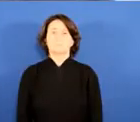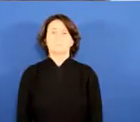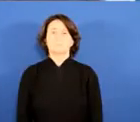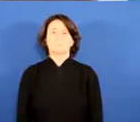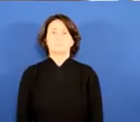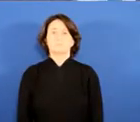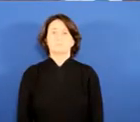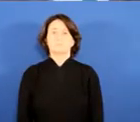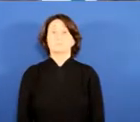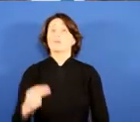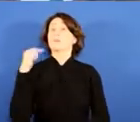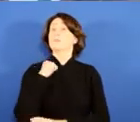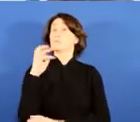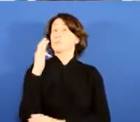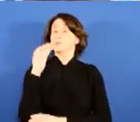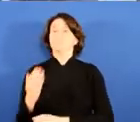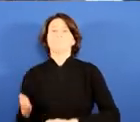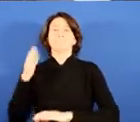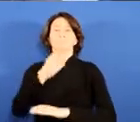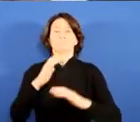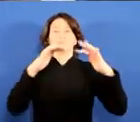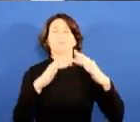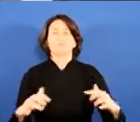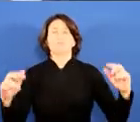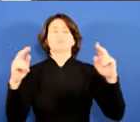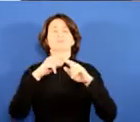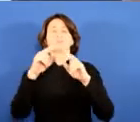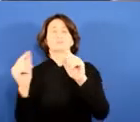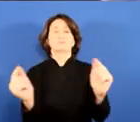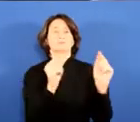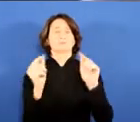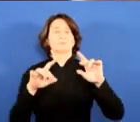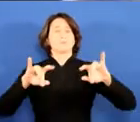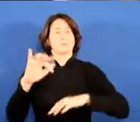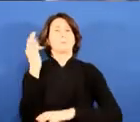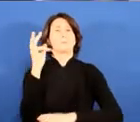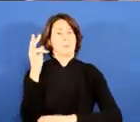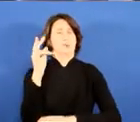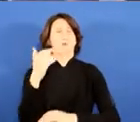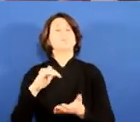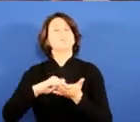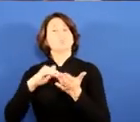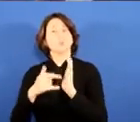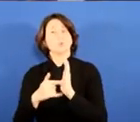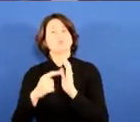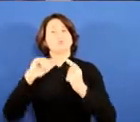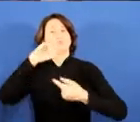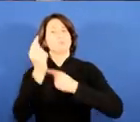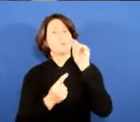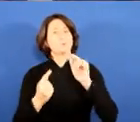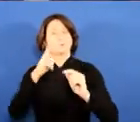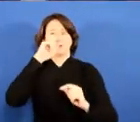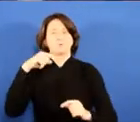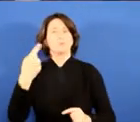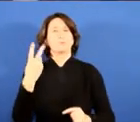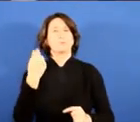Con la presentación del diputado de Hacienda y Finanzas, José María Iruarrizaga, del proyecto de presupuestos 2013, se ha dado inicio en Juntas Generales